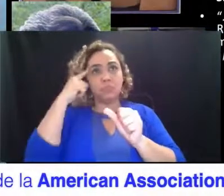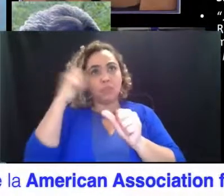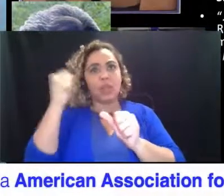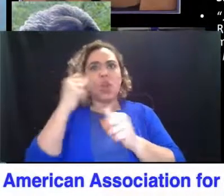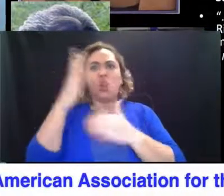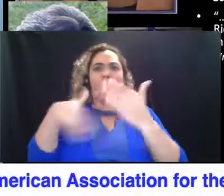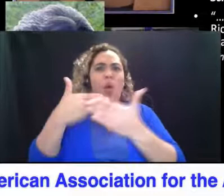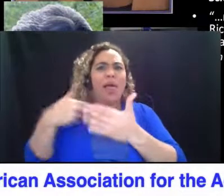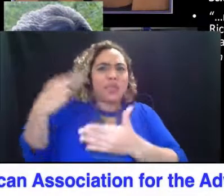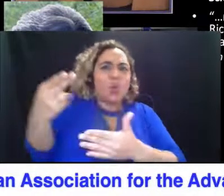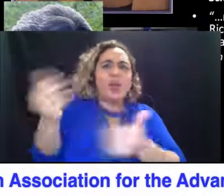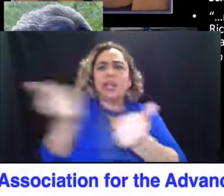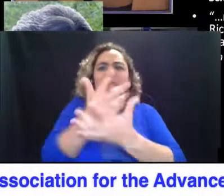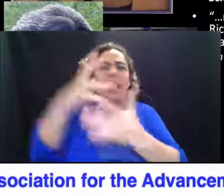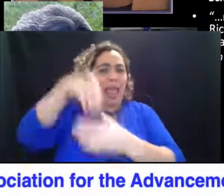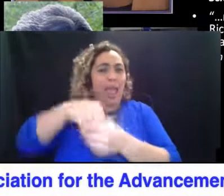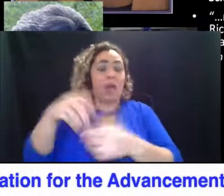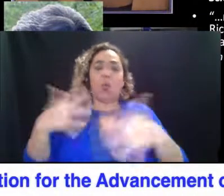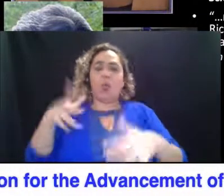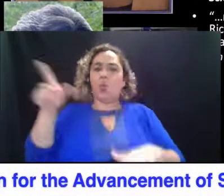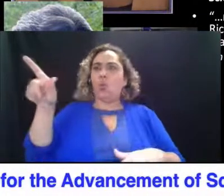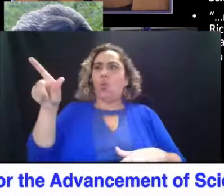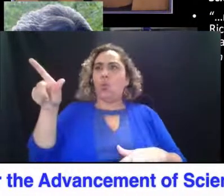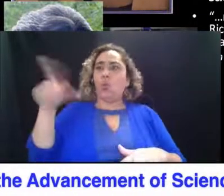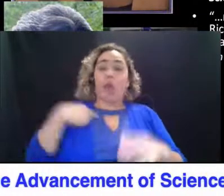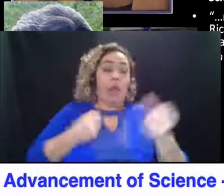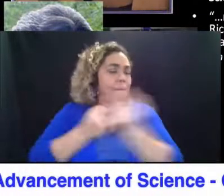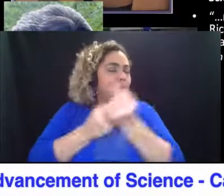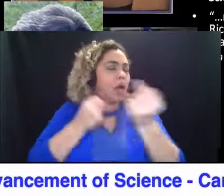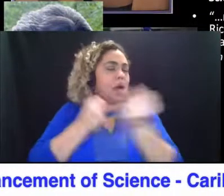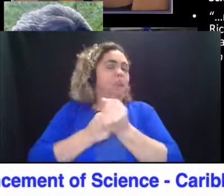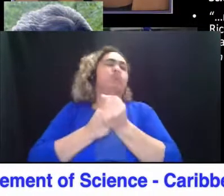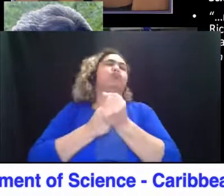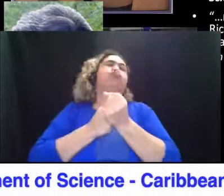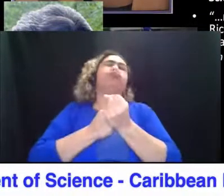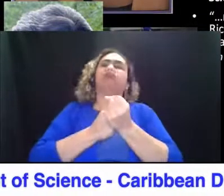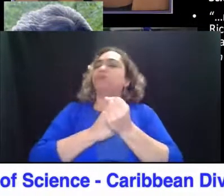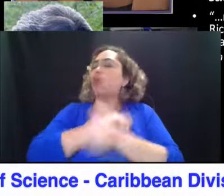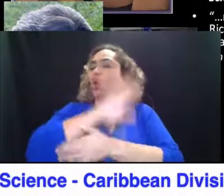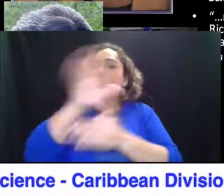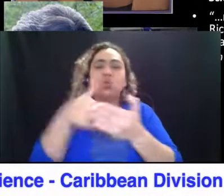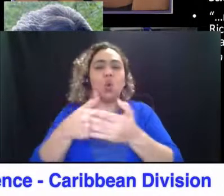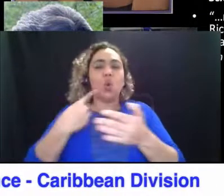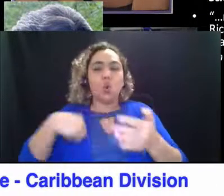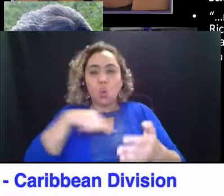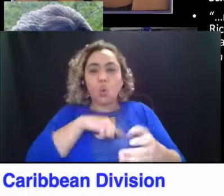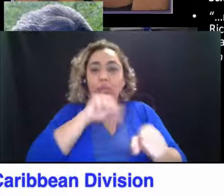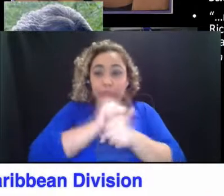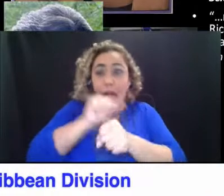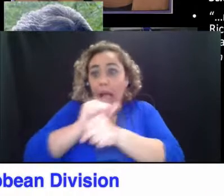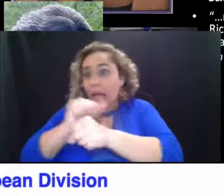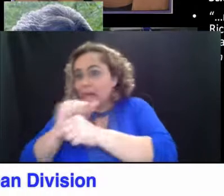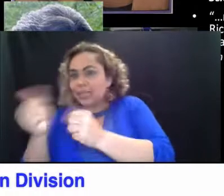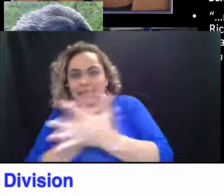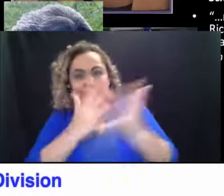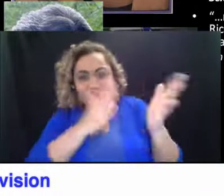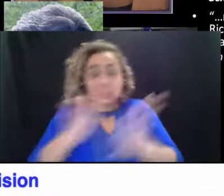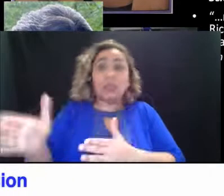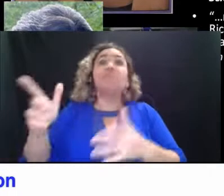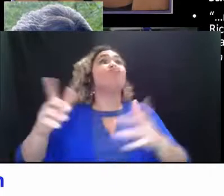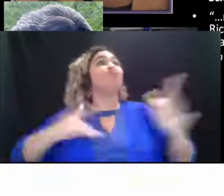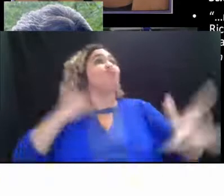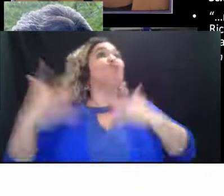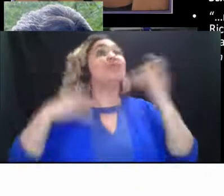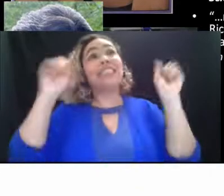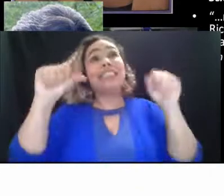y era completamente, ¿verdad? Nos apoyaba completamente en todo nuestro trabajo recibía con mucho entusiasmo a los